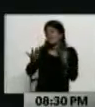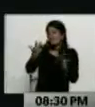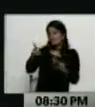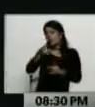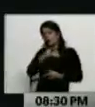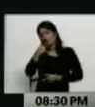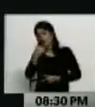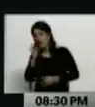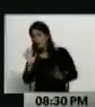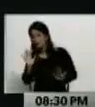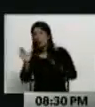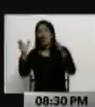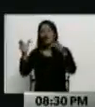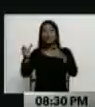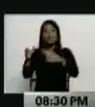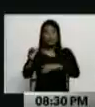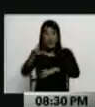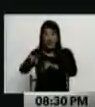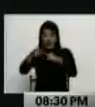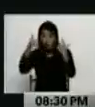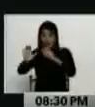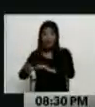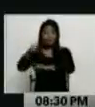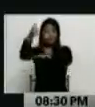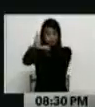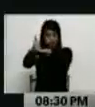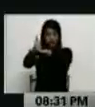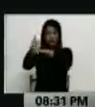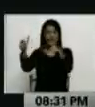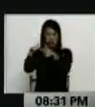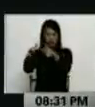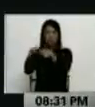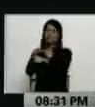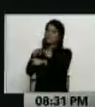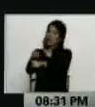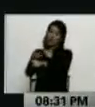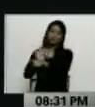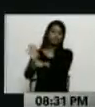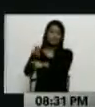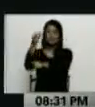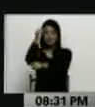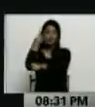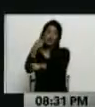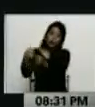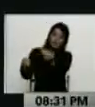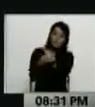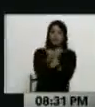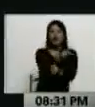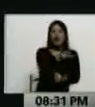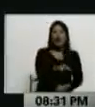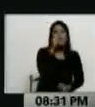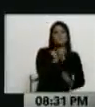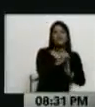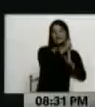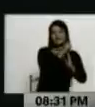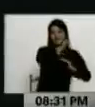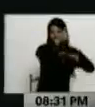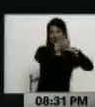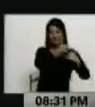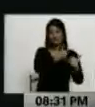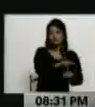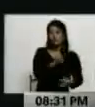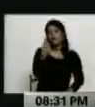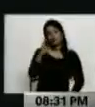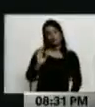hacerlo Guillén se defendió sin las piezas necesarias para llegar hasta donde llegó todos decían se quea en la